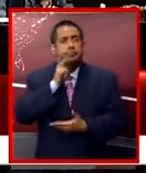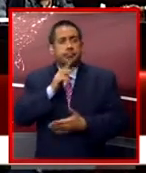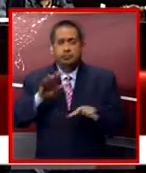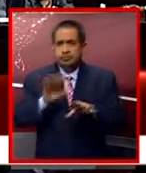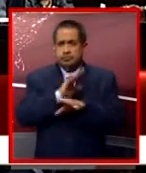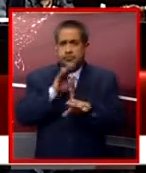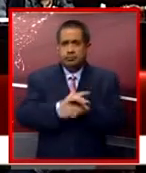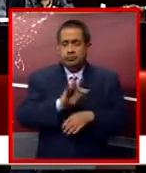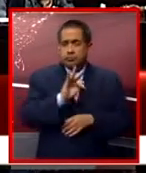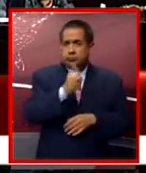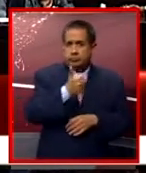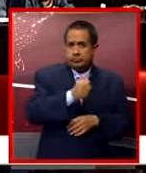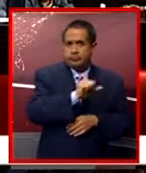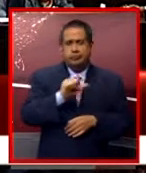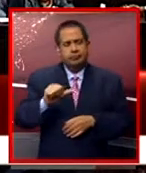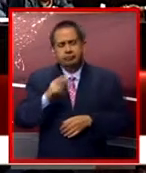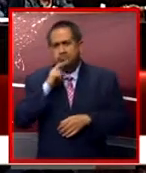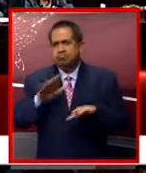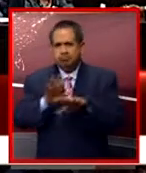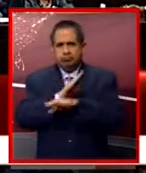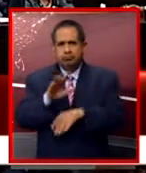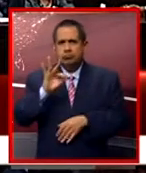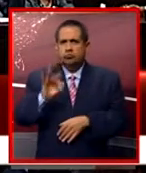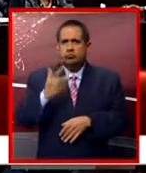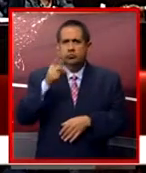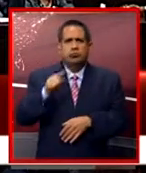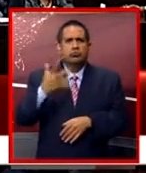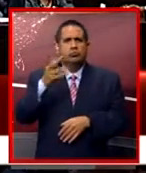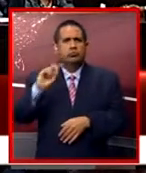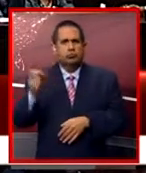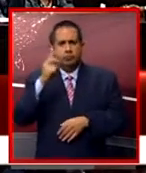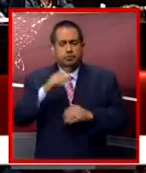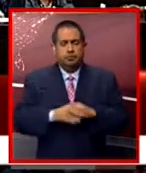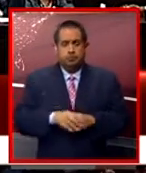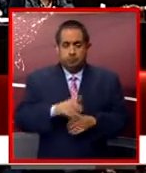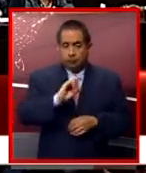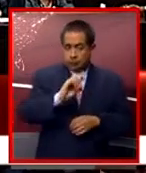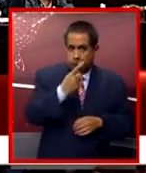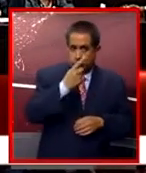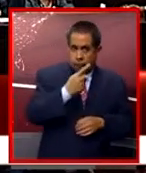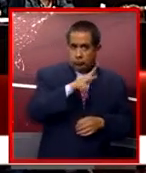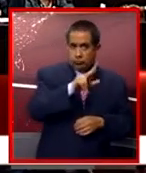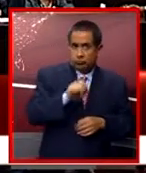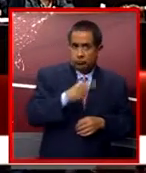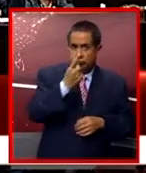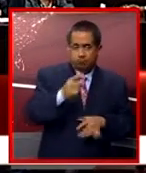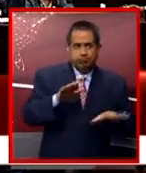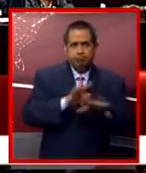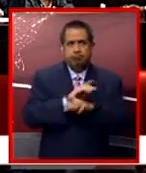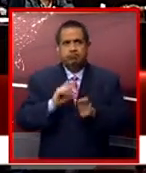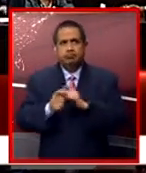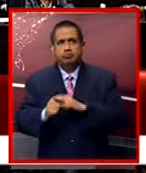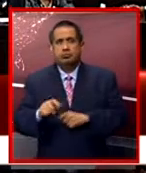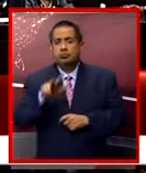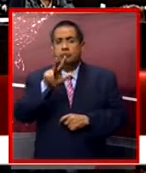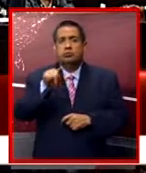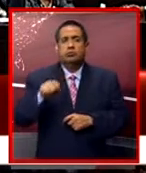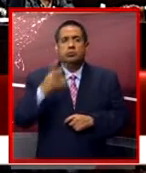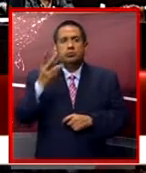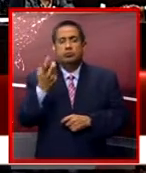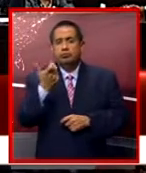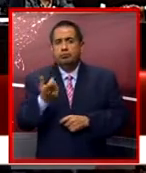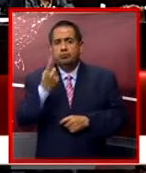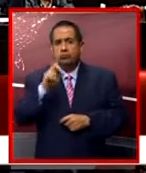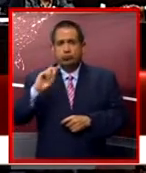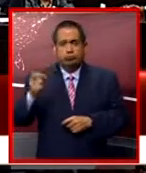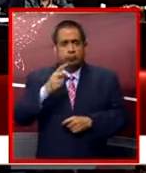al pasar de 46 a 48.5 dólares. El tipo de cambio incrementó de 18.1 a 18.4 pesos por dólar,